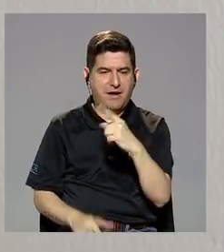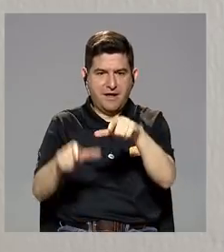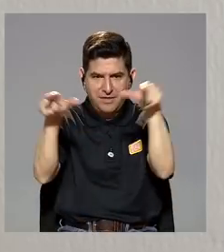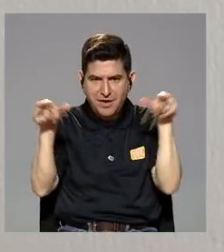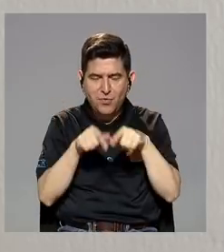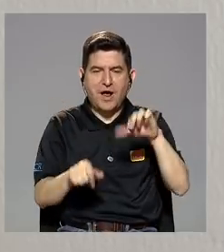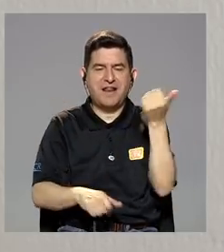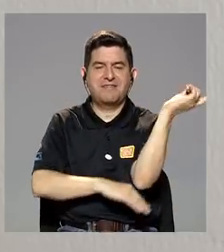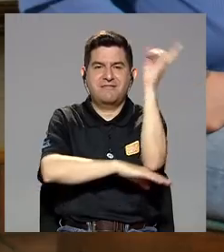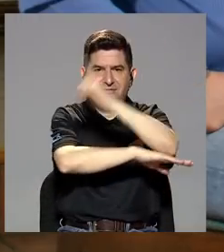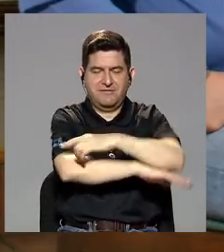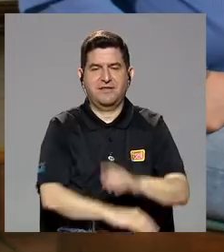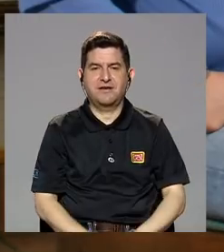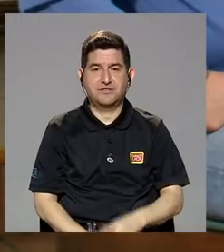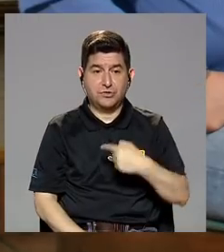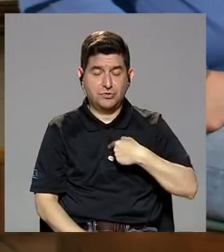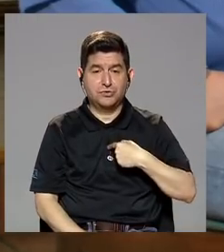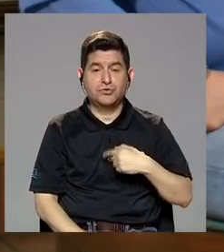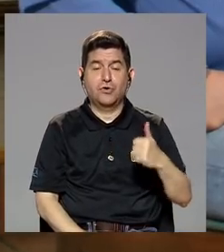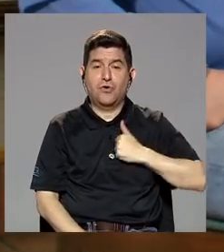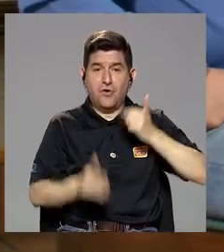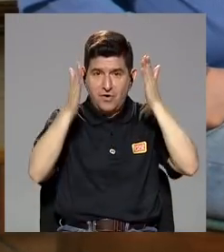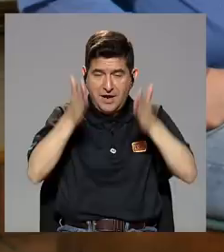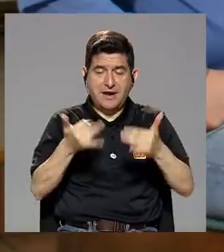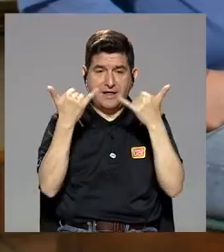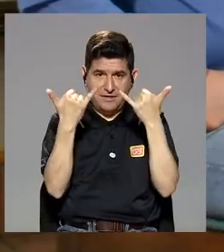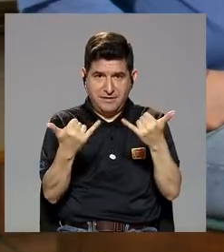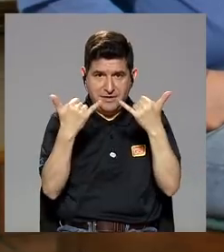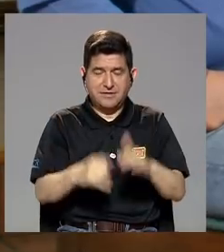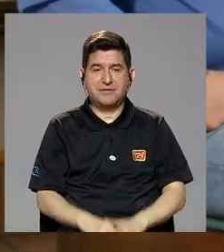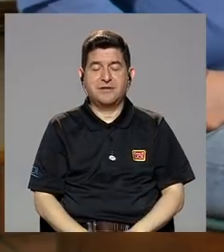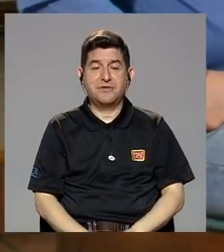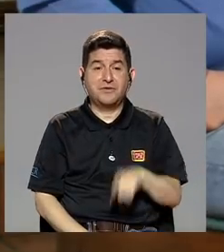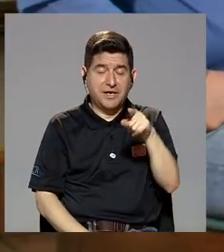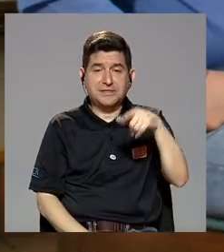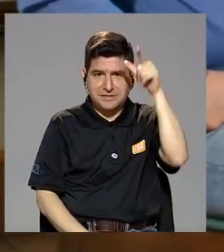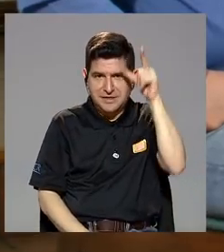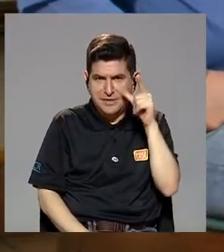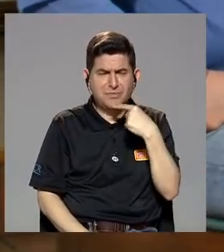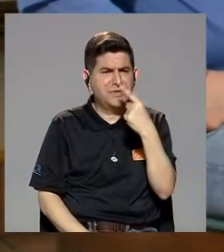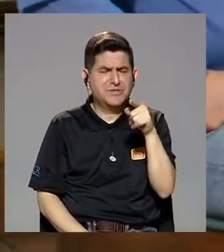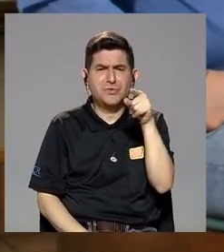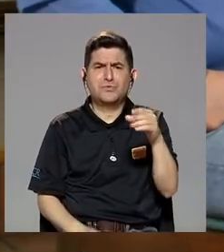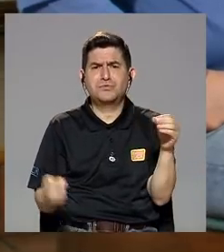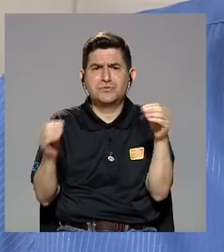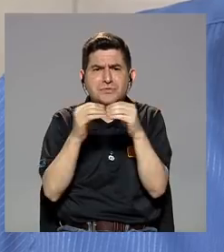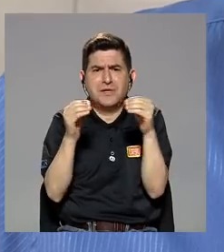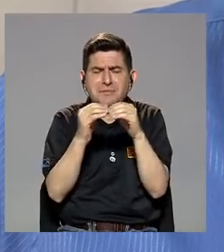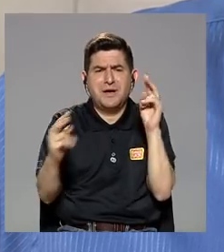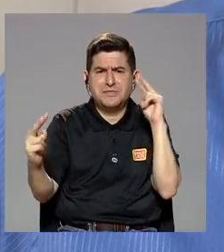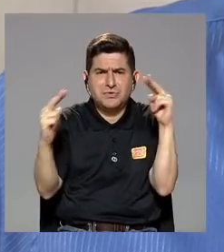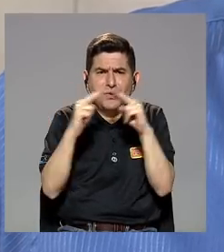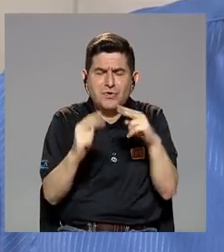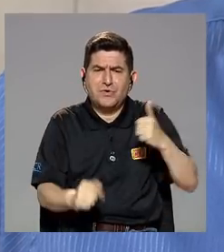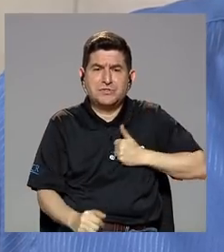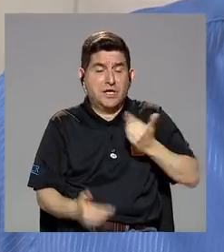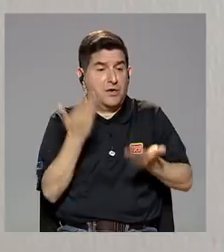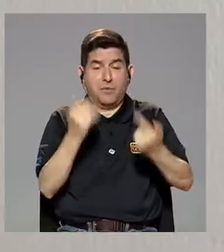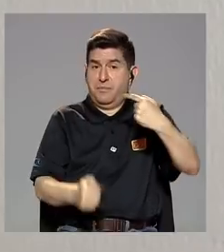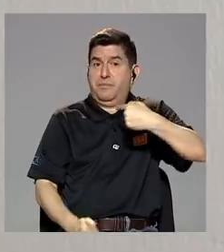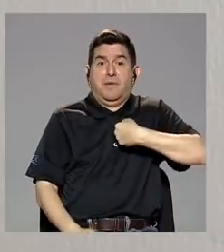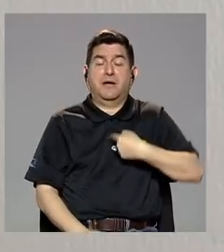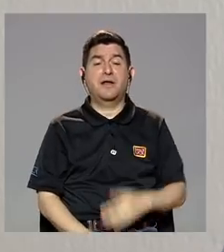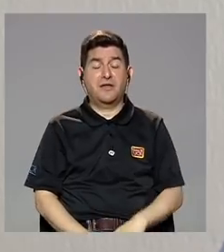ciudad en más estuve con unos canadienses ahora si usted conoce más canadá que yo me enseñó